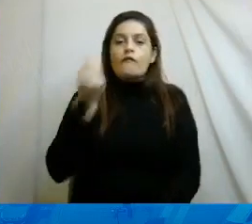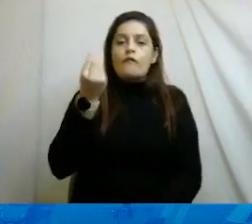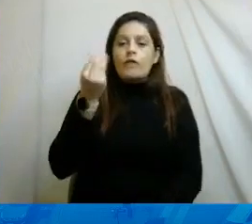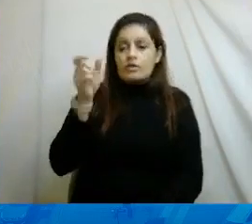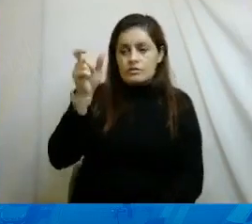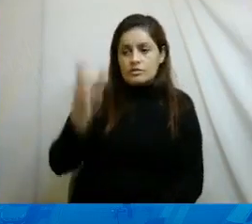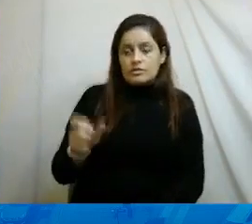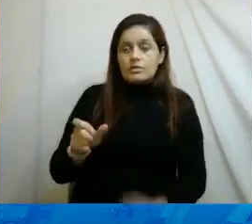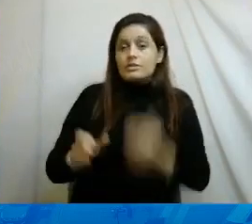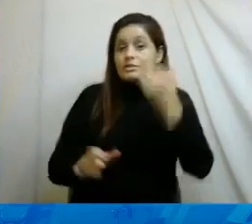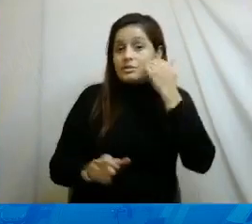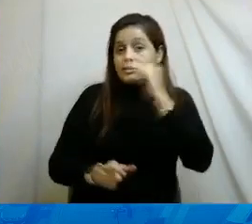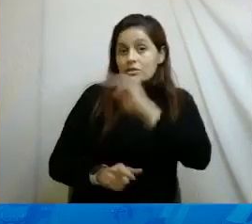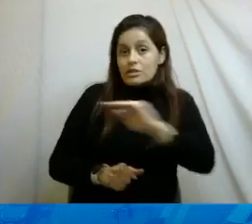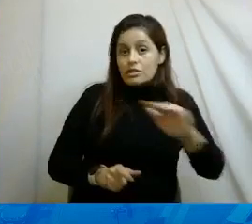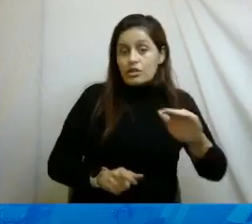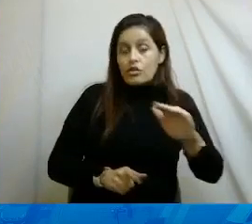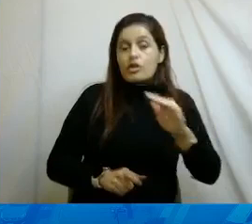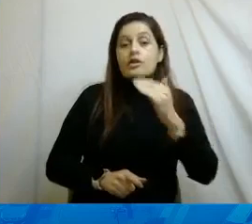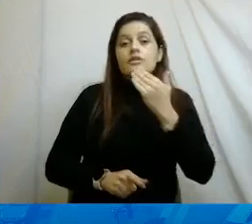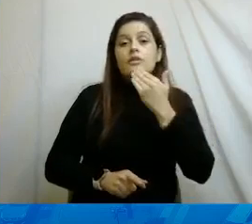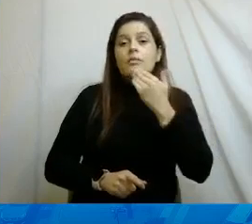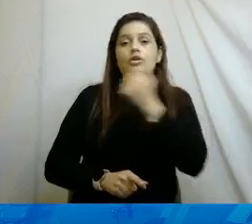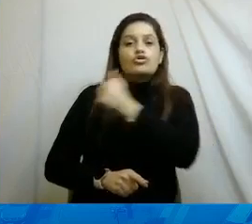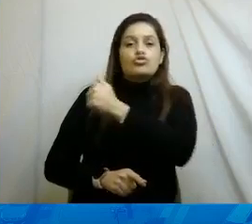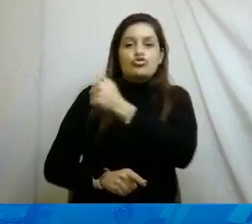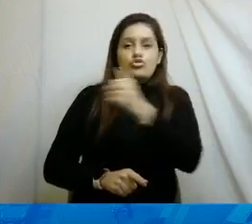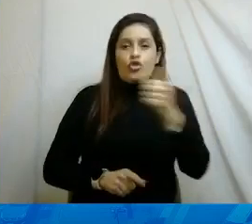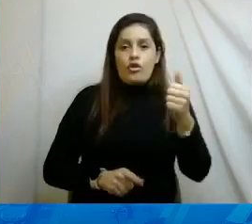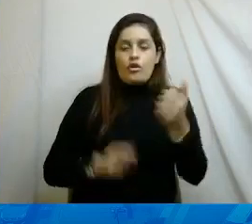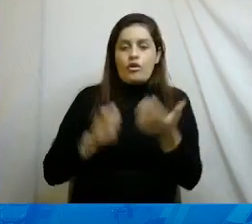tanto de las niñas y niños como de toda la comunidad educativa.